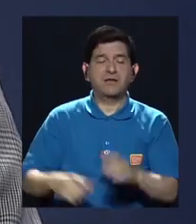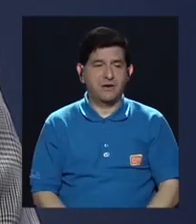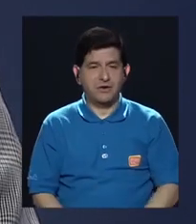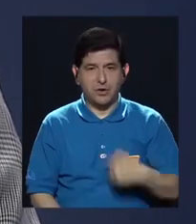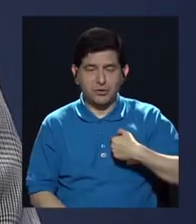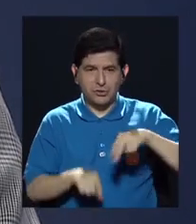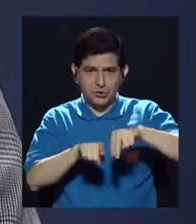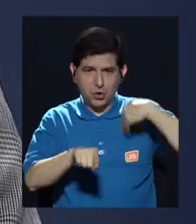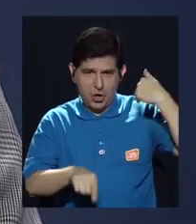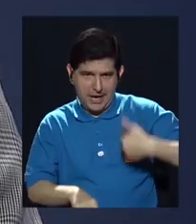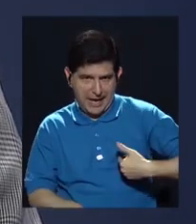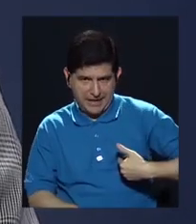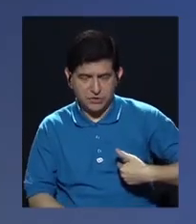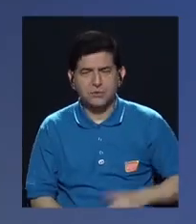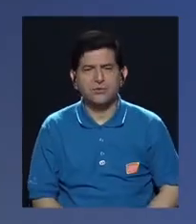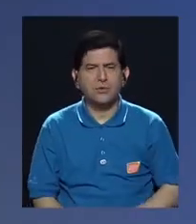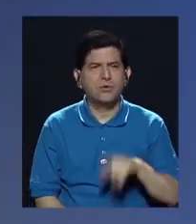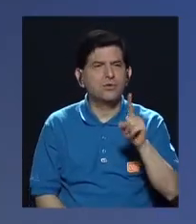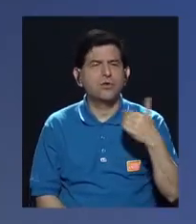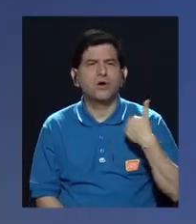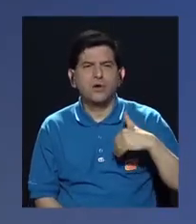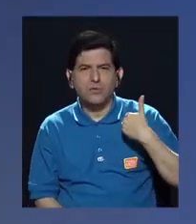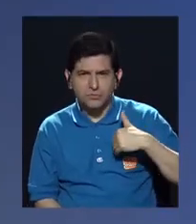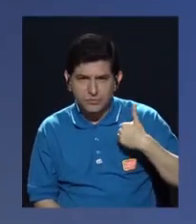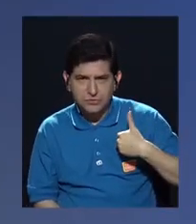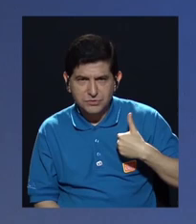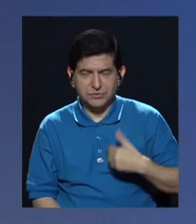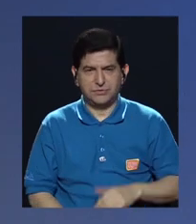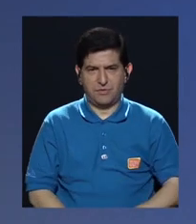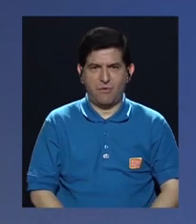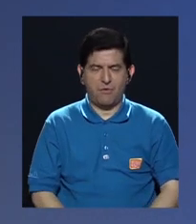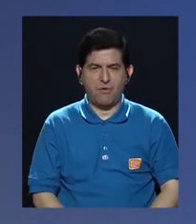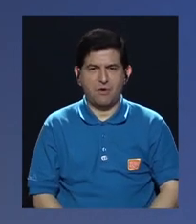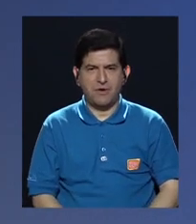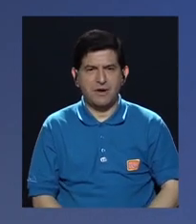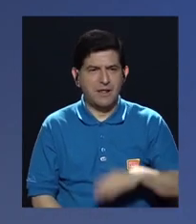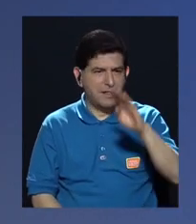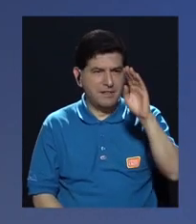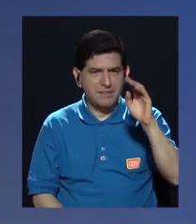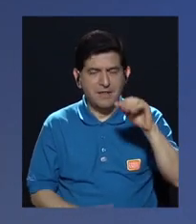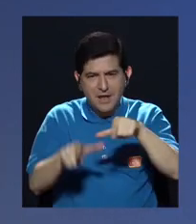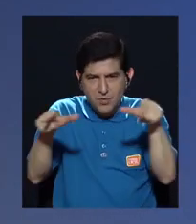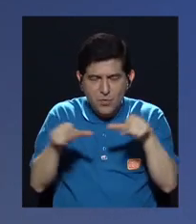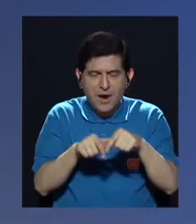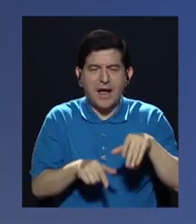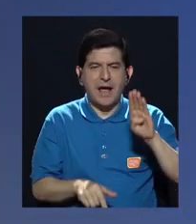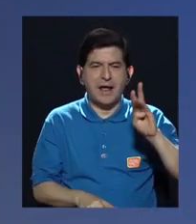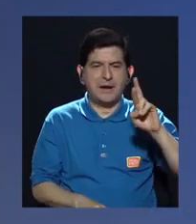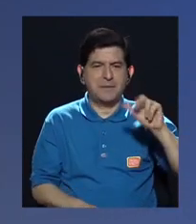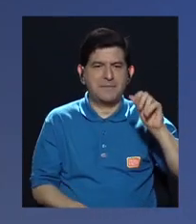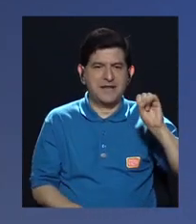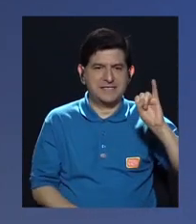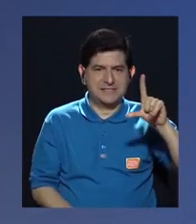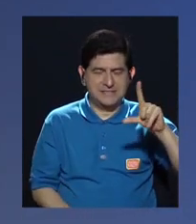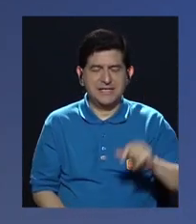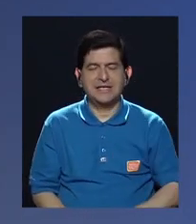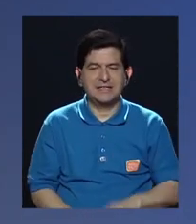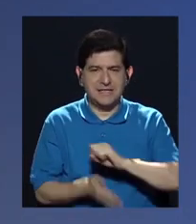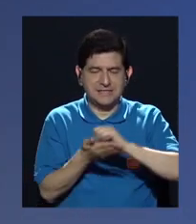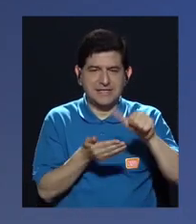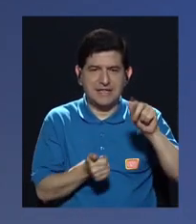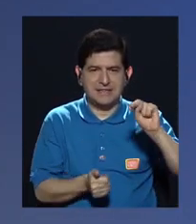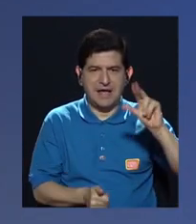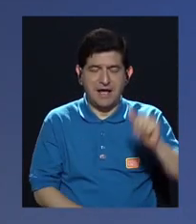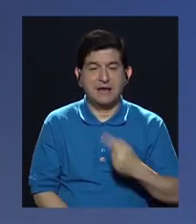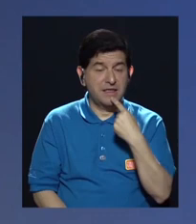Yo soy nieto de un señor de Brasil, de Santa Ana, que me decía que no podía dejar ni